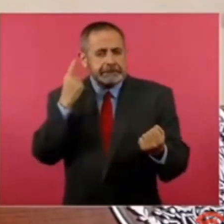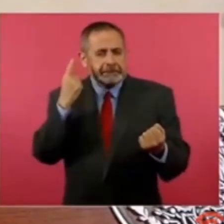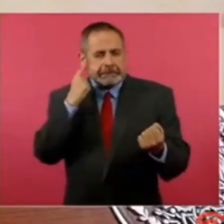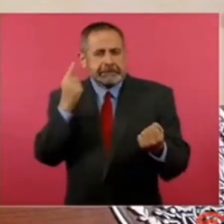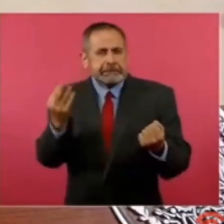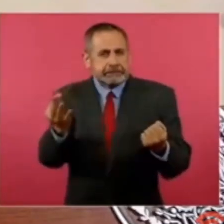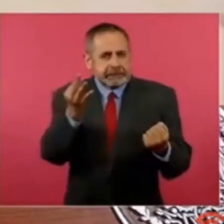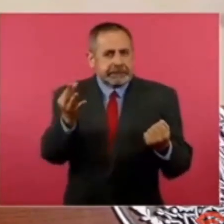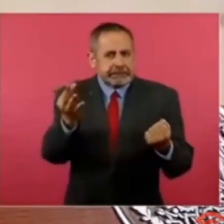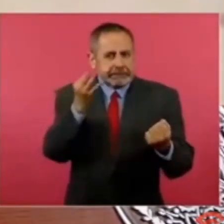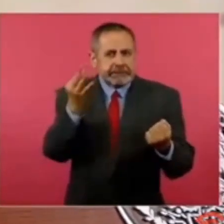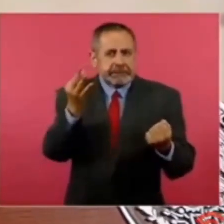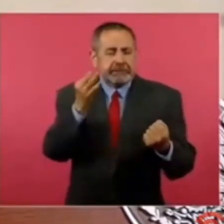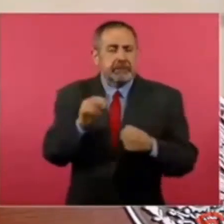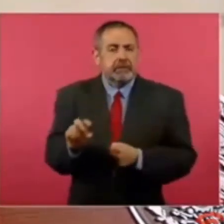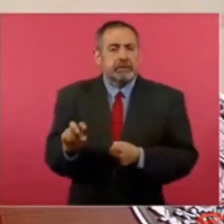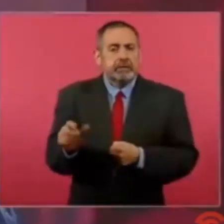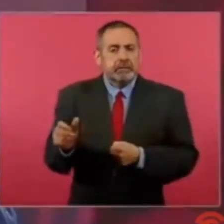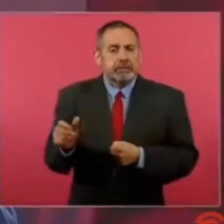Y donde le cambien,